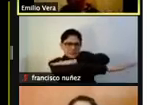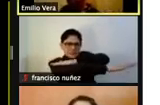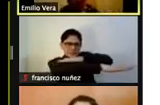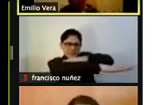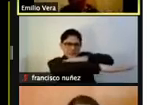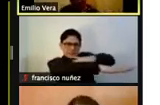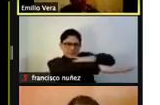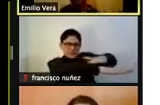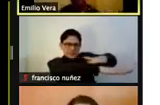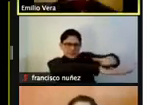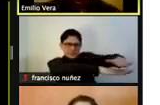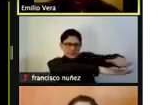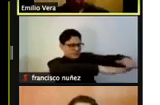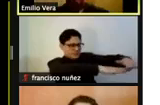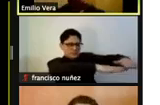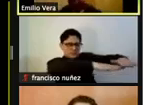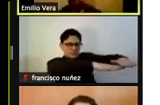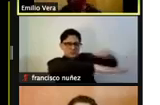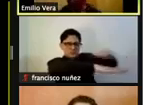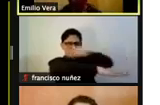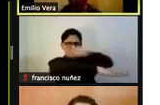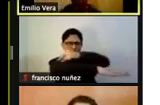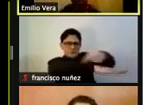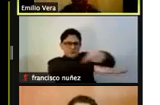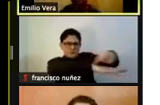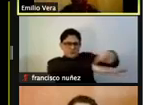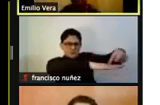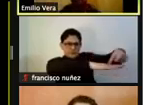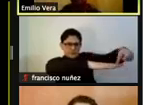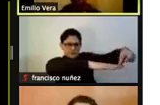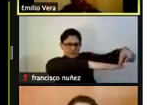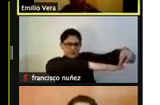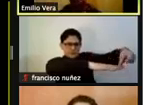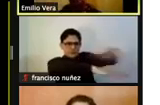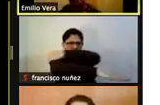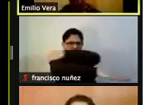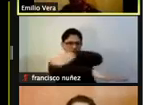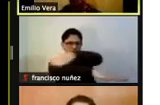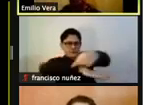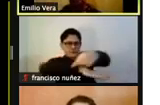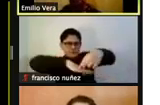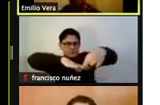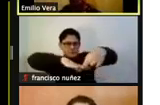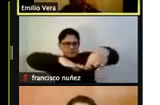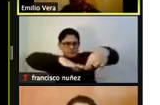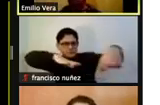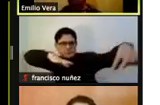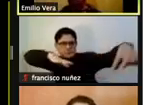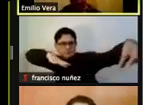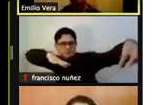equipotencial ahí perfecta. Y en ese sentido hace